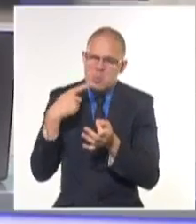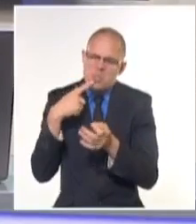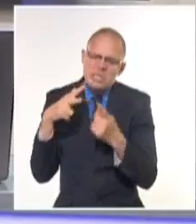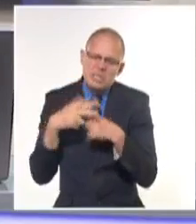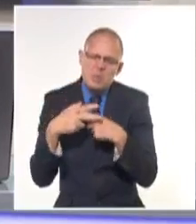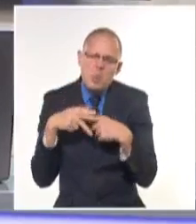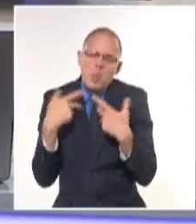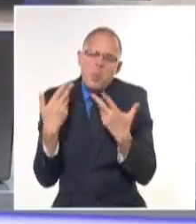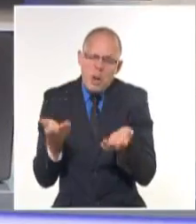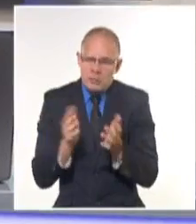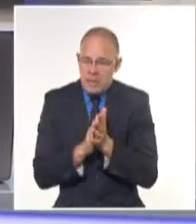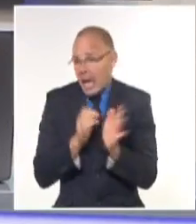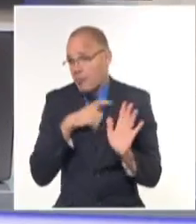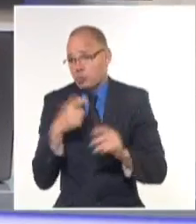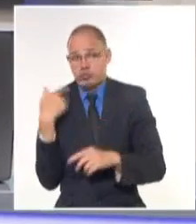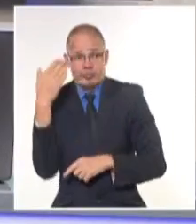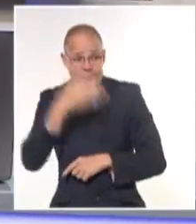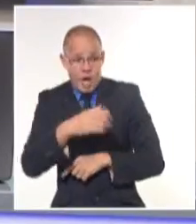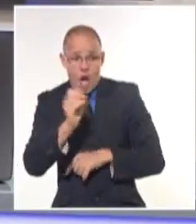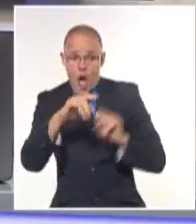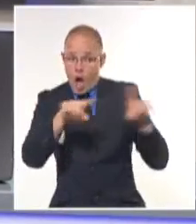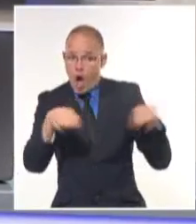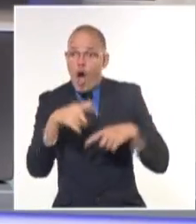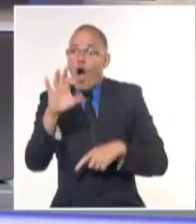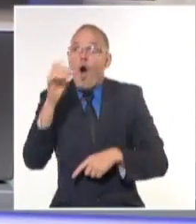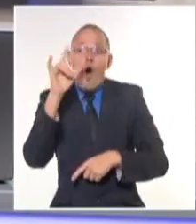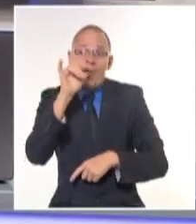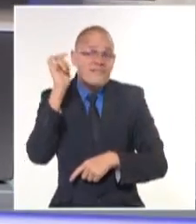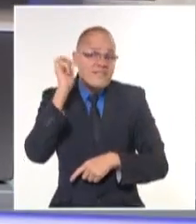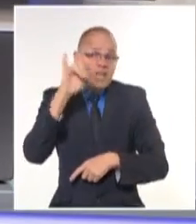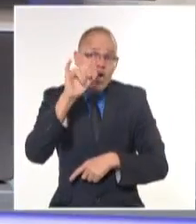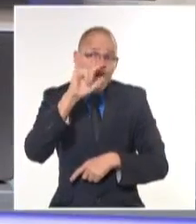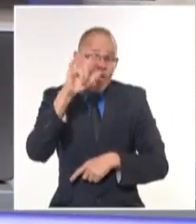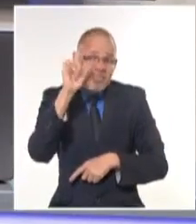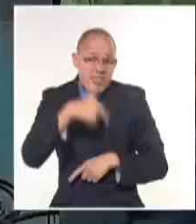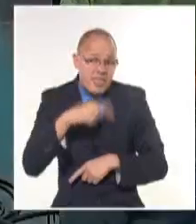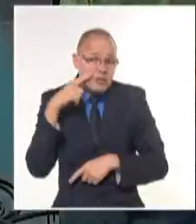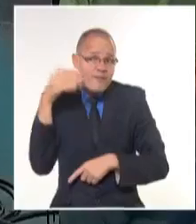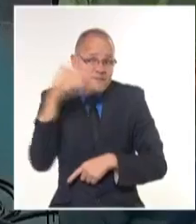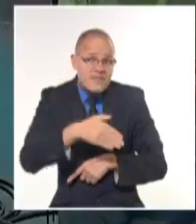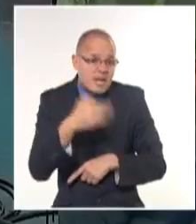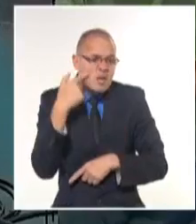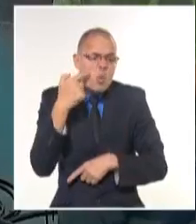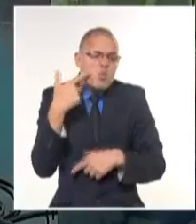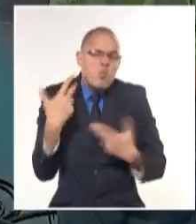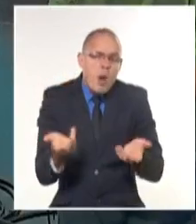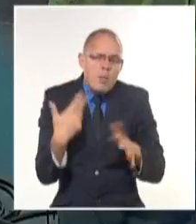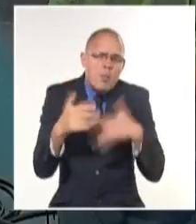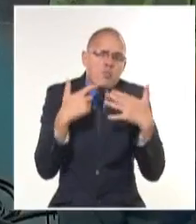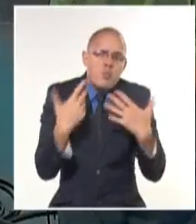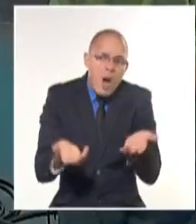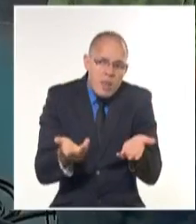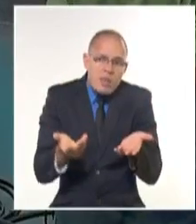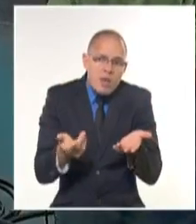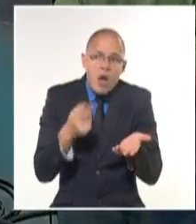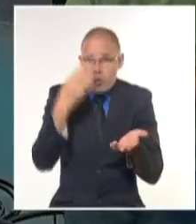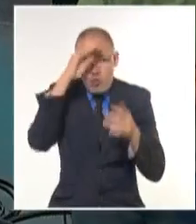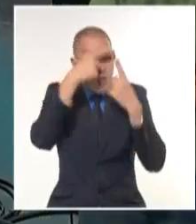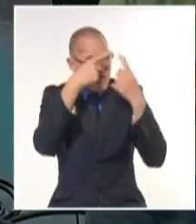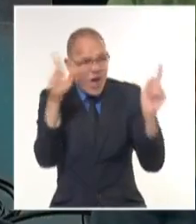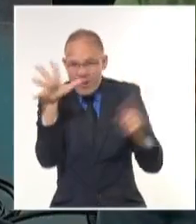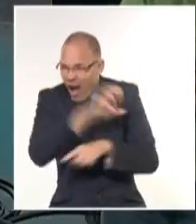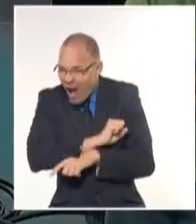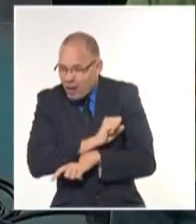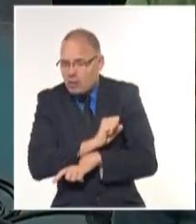ustedes en la OFICODA? ¿Qué encontraron en las OFICODAS de Cuba? ¿Fueron a todas las OFICODAS de Cuba? A ver, fuimos a 125 OFICODAS de las más de 600 que tiene el país.